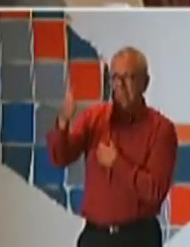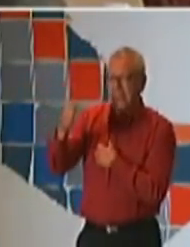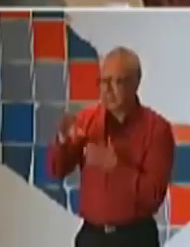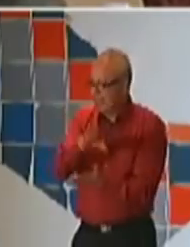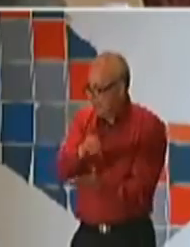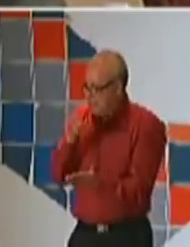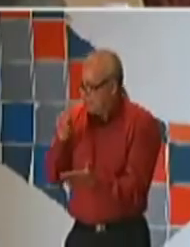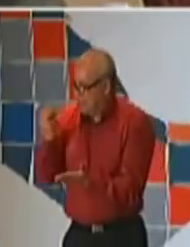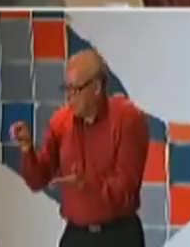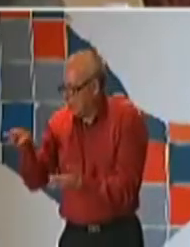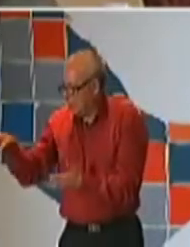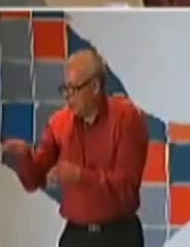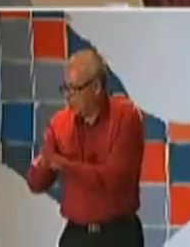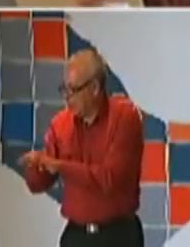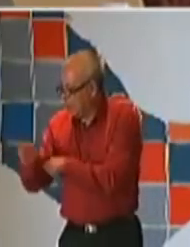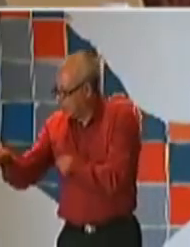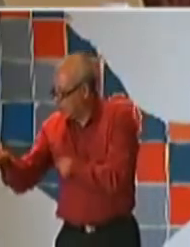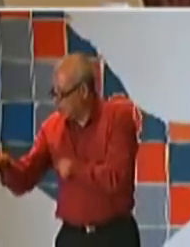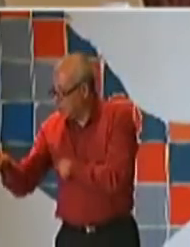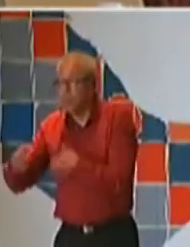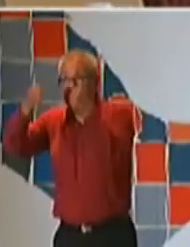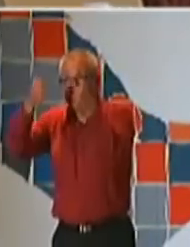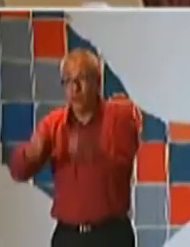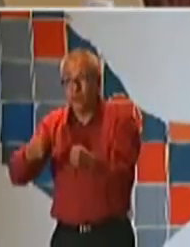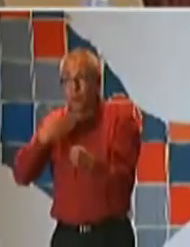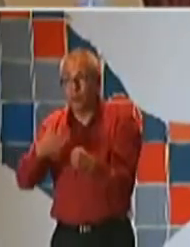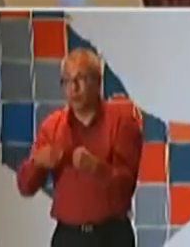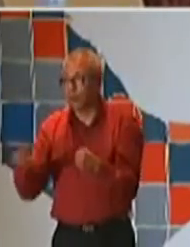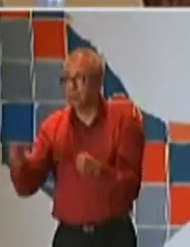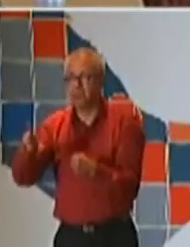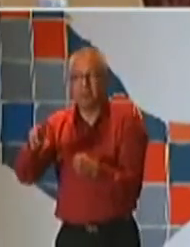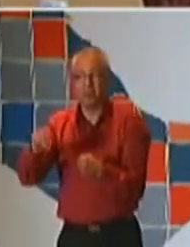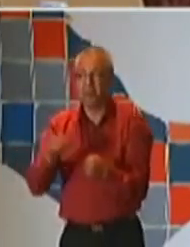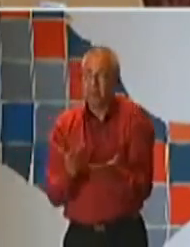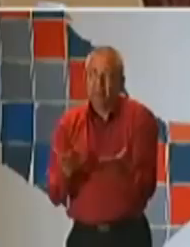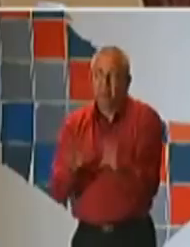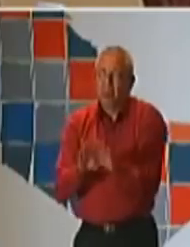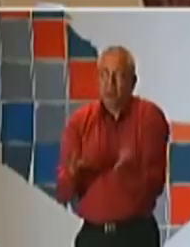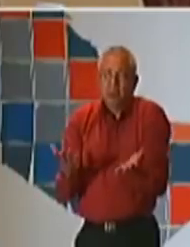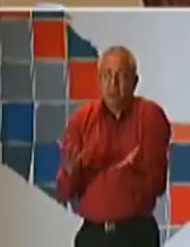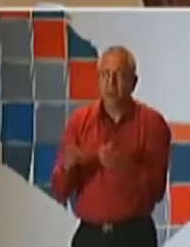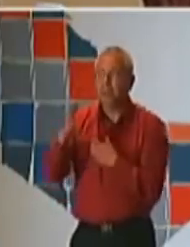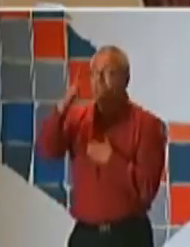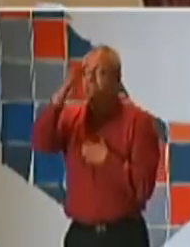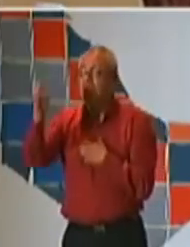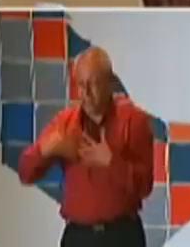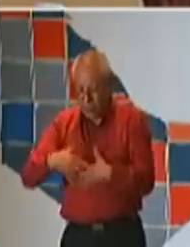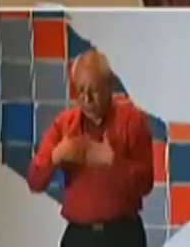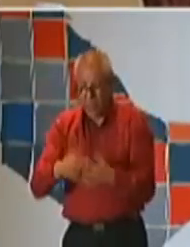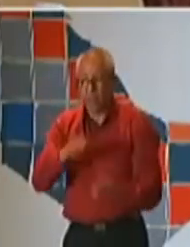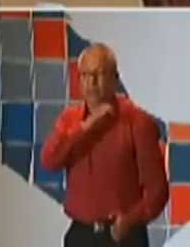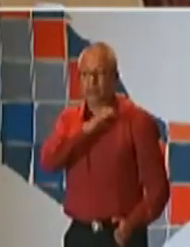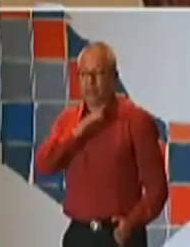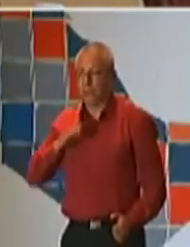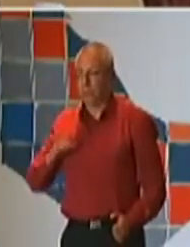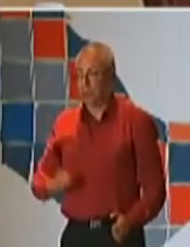cumplen las normas de seguridad a través de 300 empresas contratistas china produce la mitad